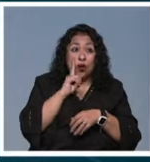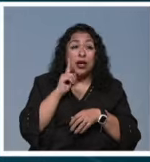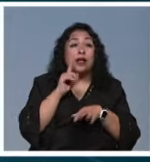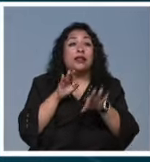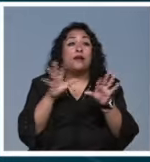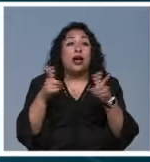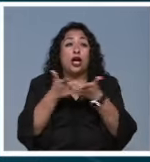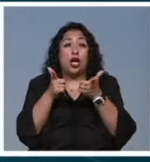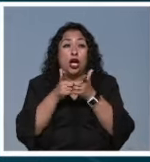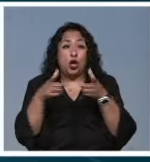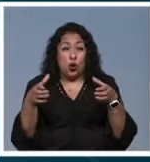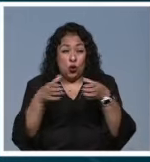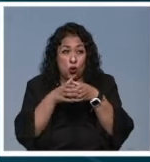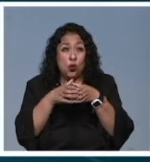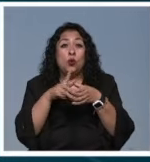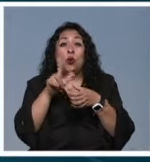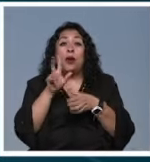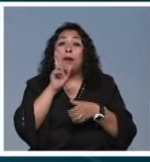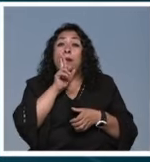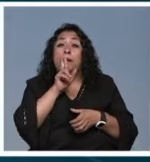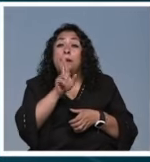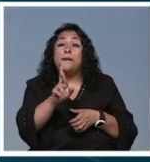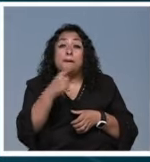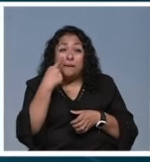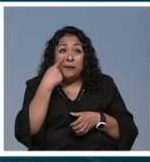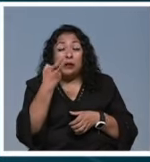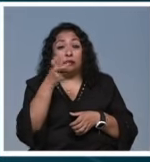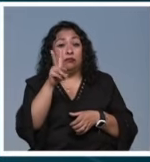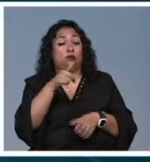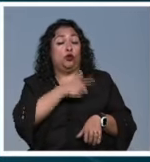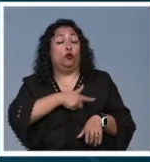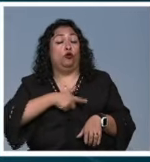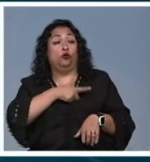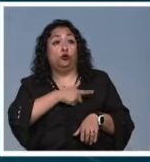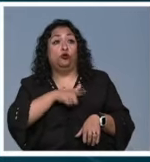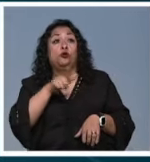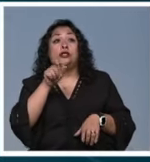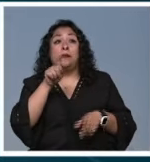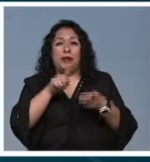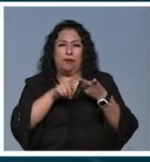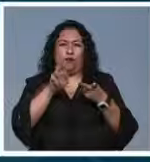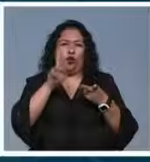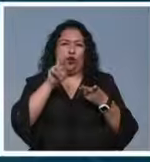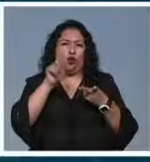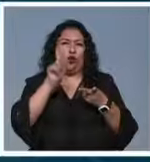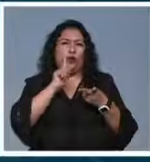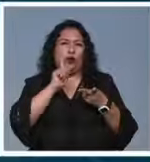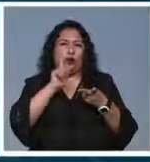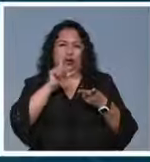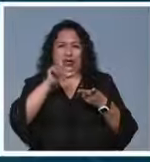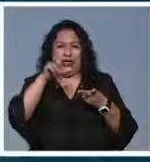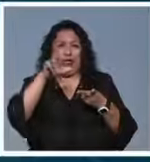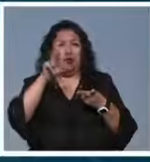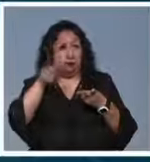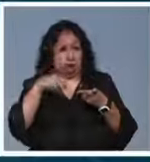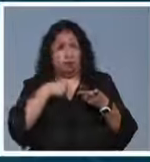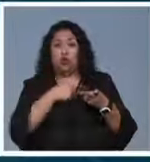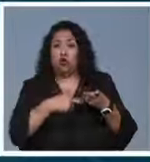crew y ver el resultado, me da la verdad mucho gusto, su productora también, Pia Quintana, la verdad es que me da mucho